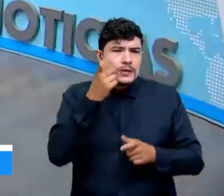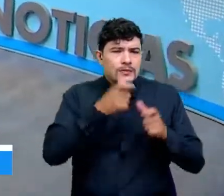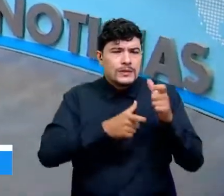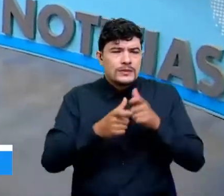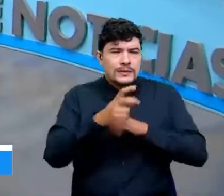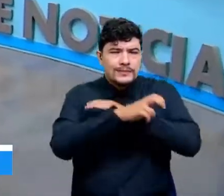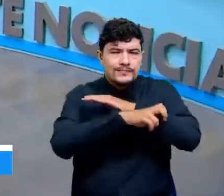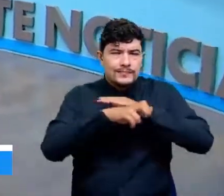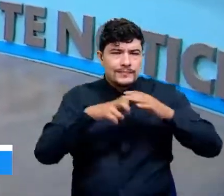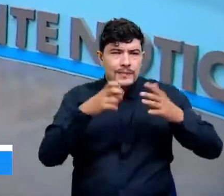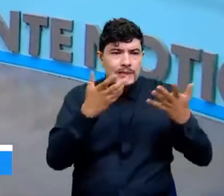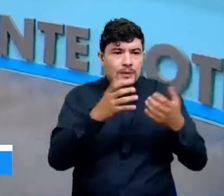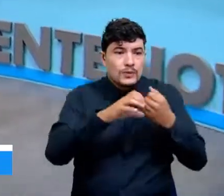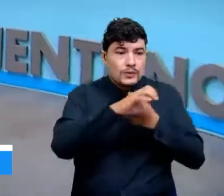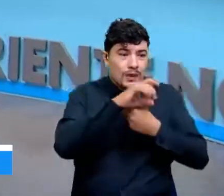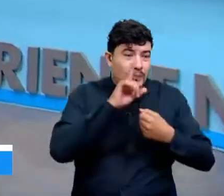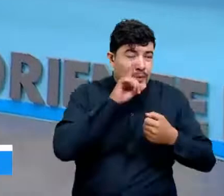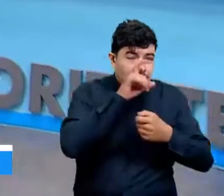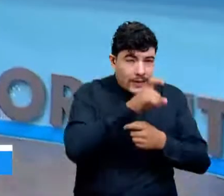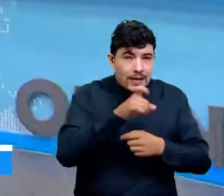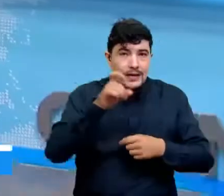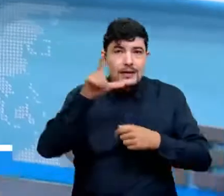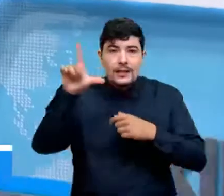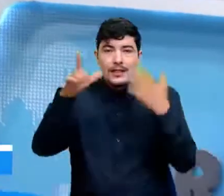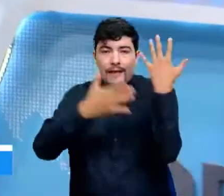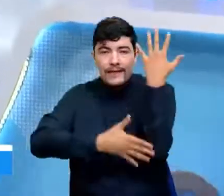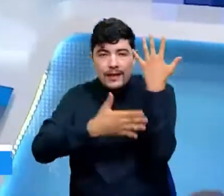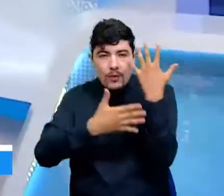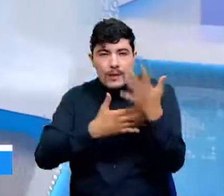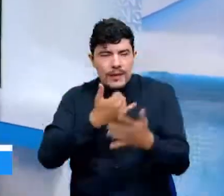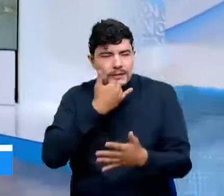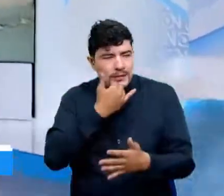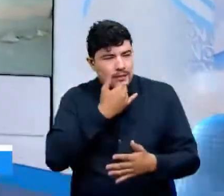sabe usted al respecto? ¿Quién ha venido haciendo ese seguimiento con las autoridades?